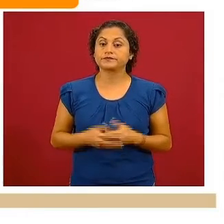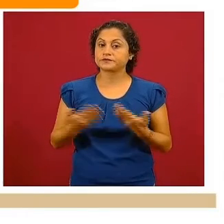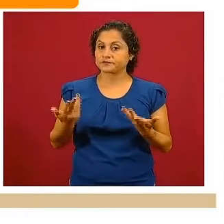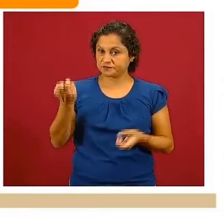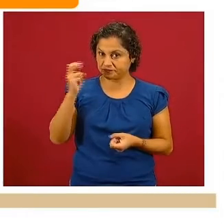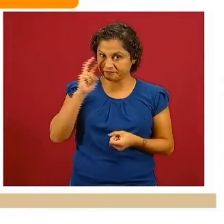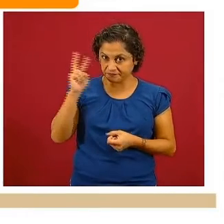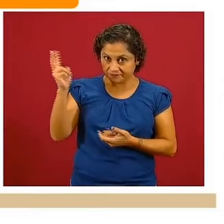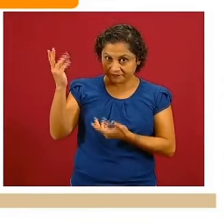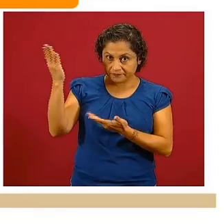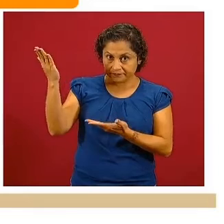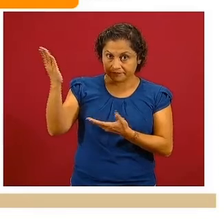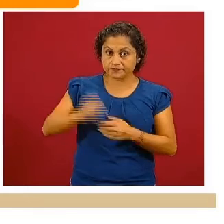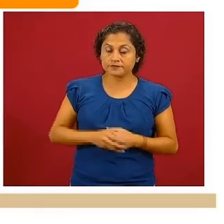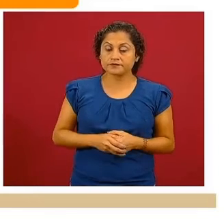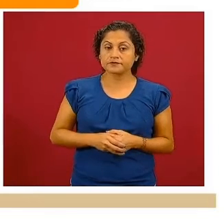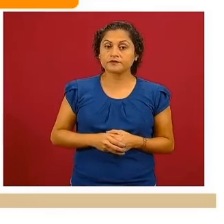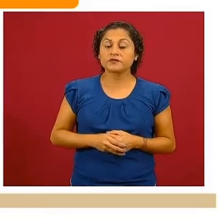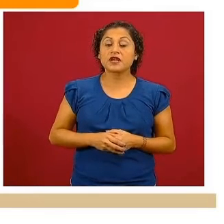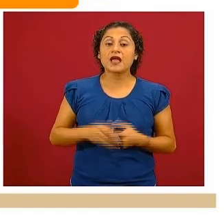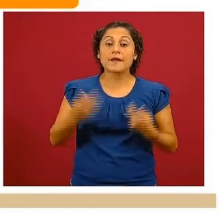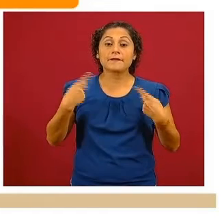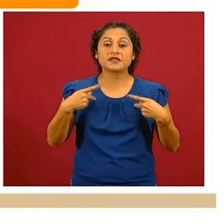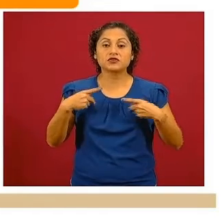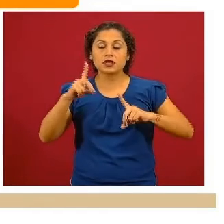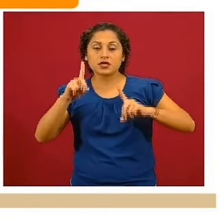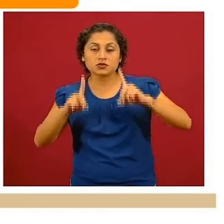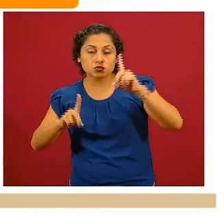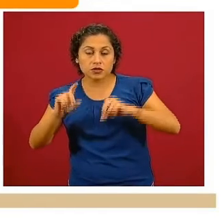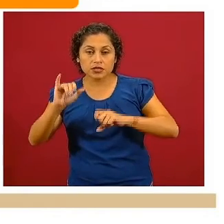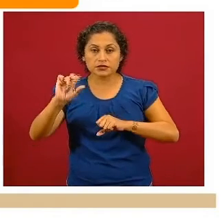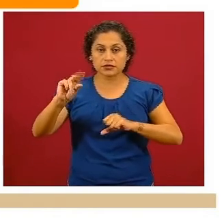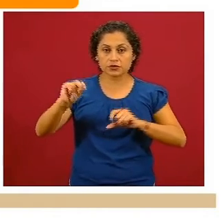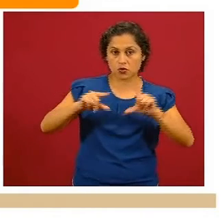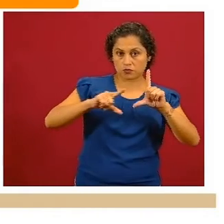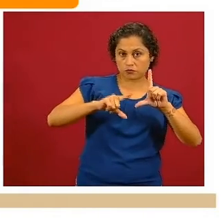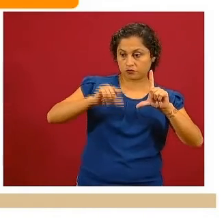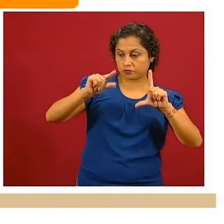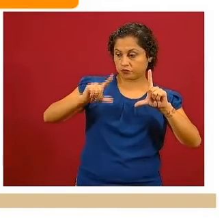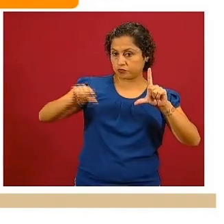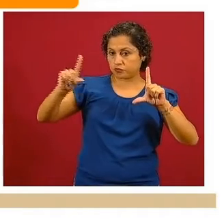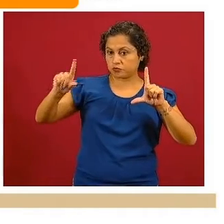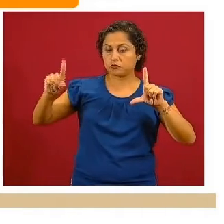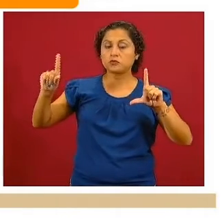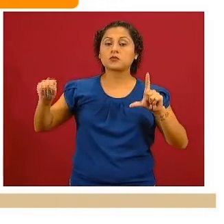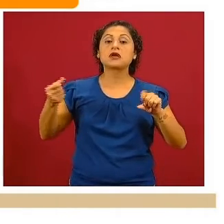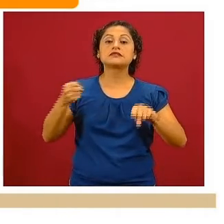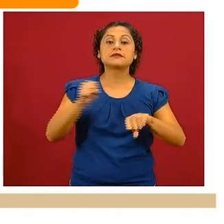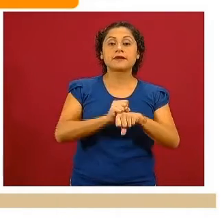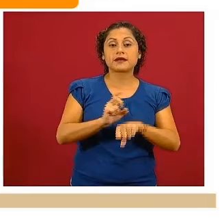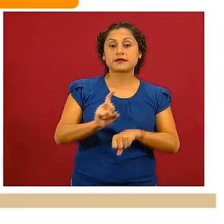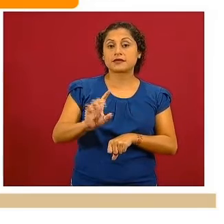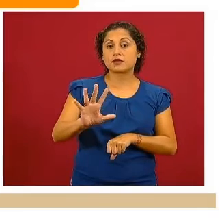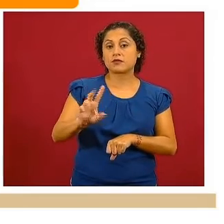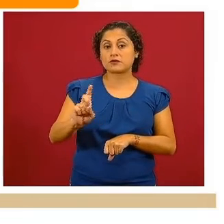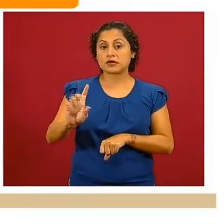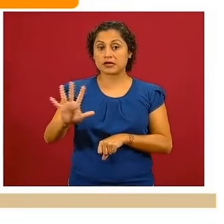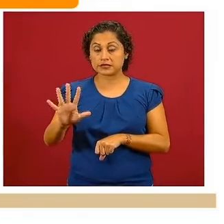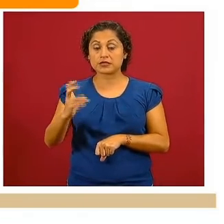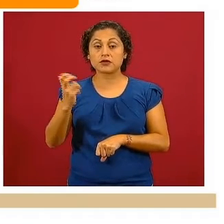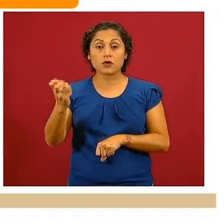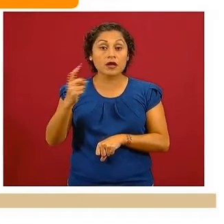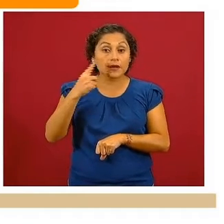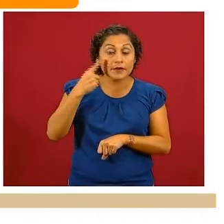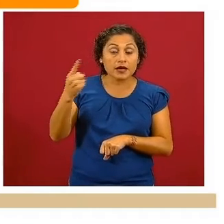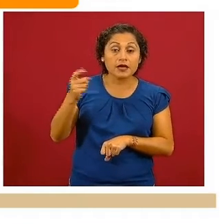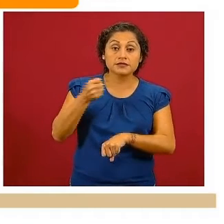vemos la altura que tiene las barras para cada una de las semanas 34 y 35, prácticamente en la totalidad la